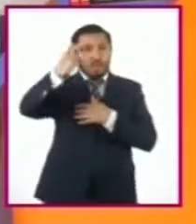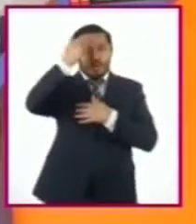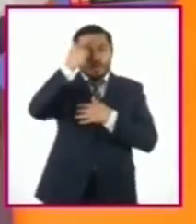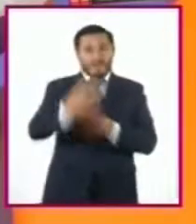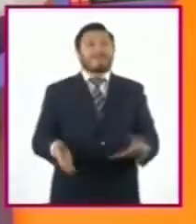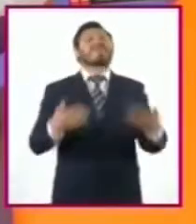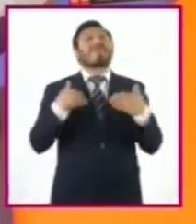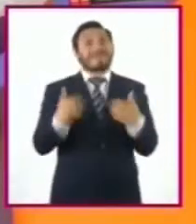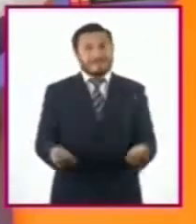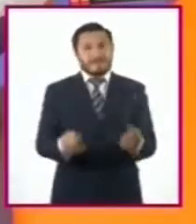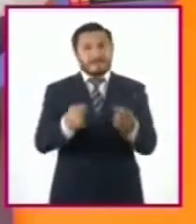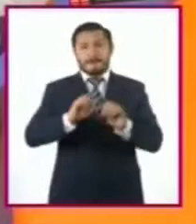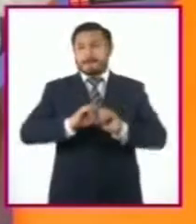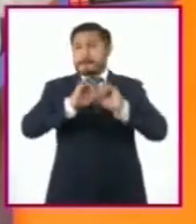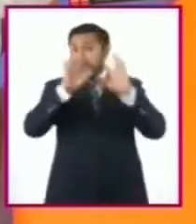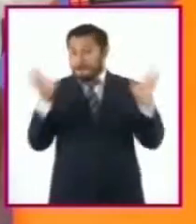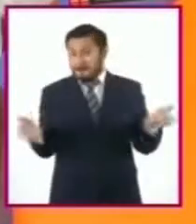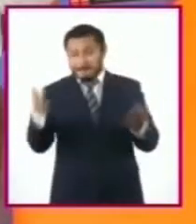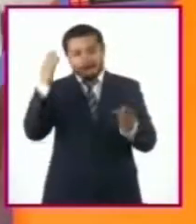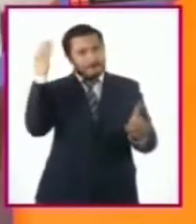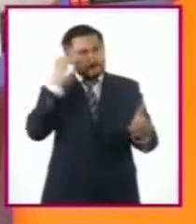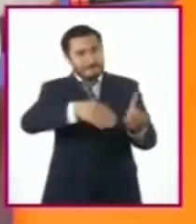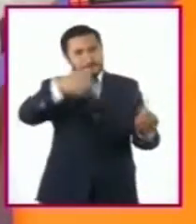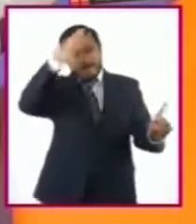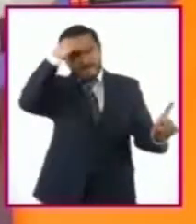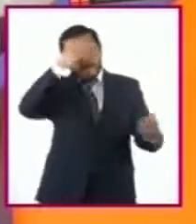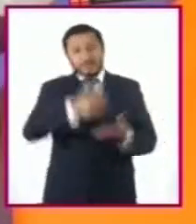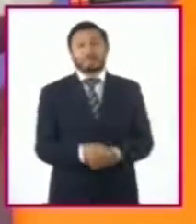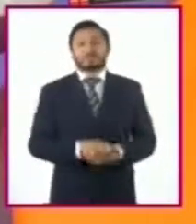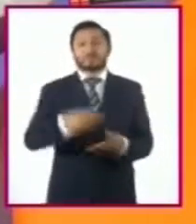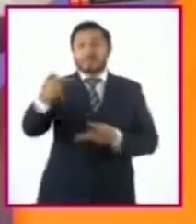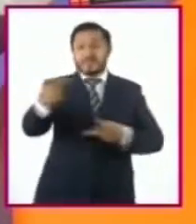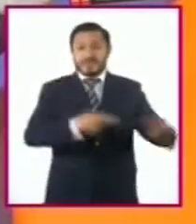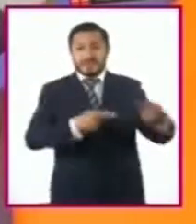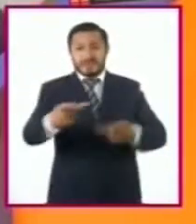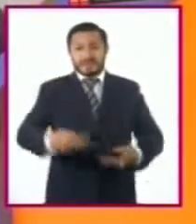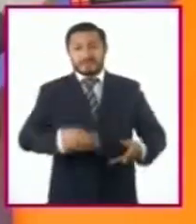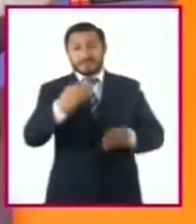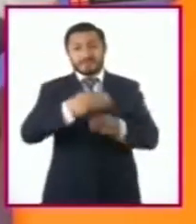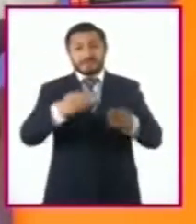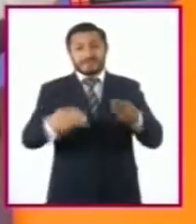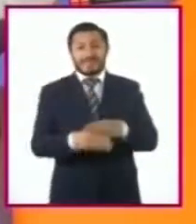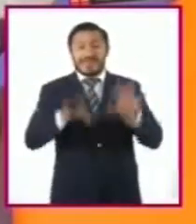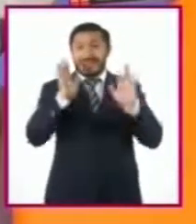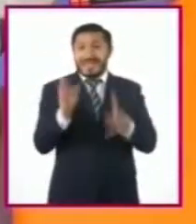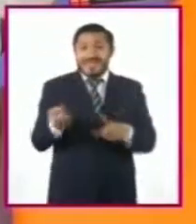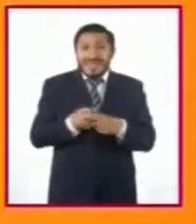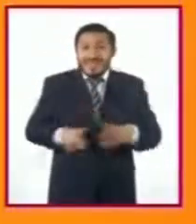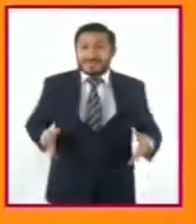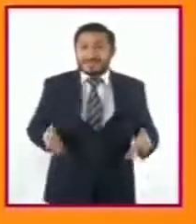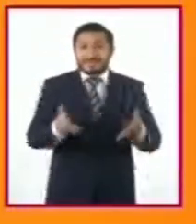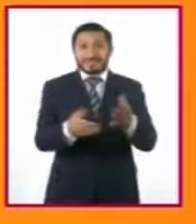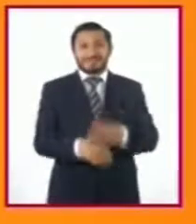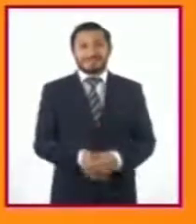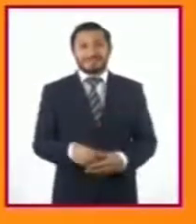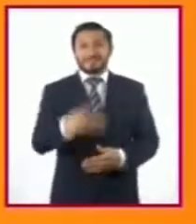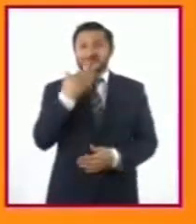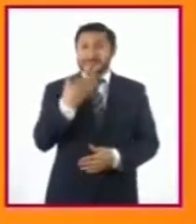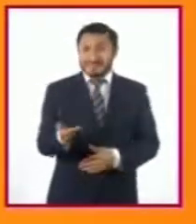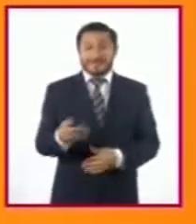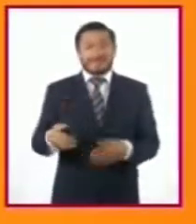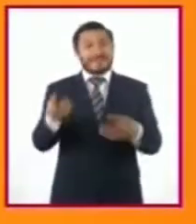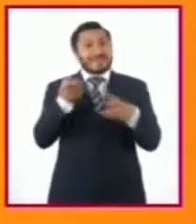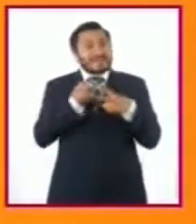comprender mejor el aprendizaje esperado. Preparen sus materiales que estamos por comenzar. Bien,